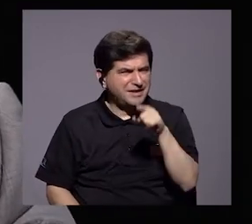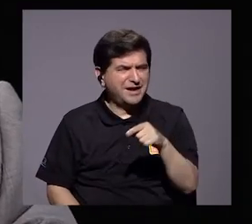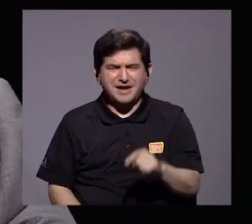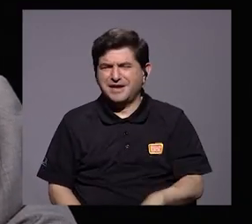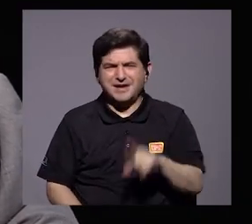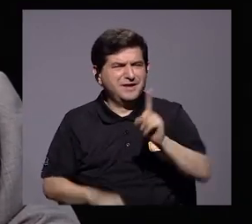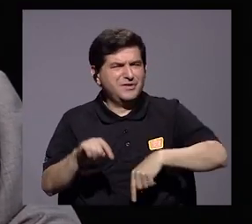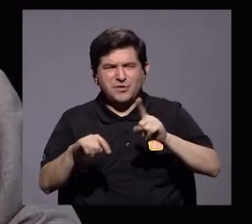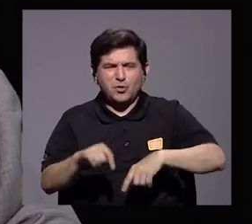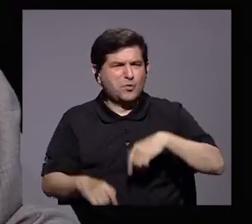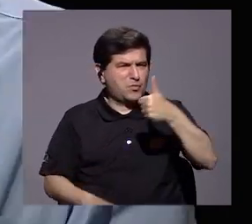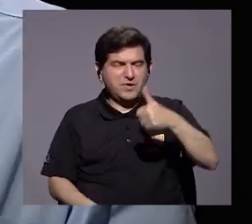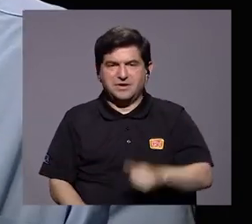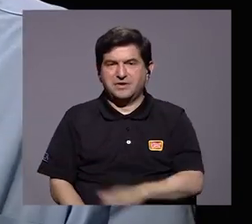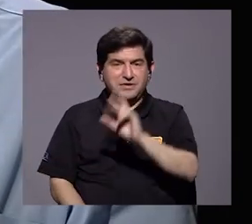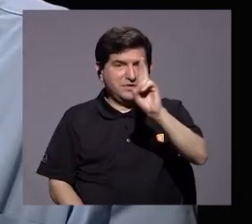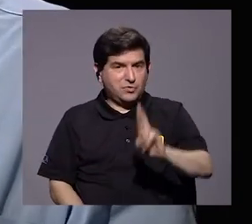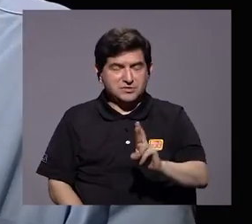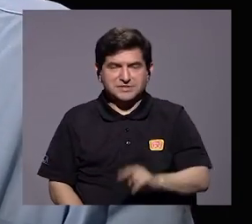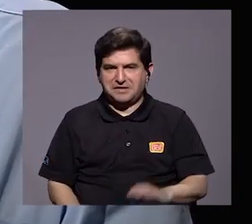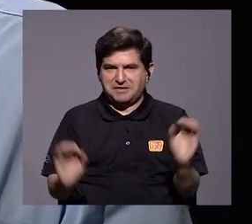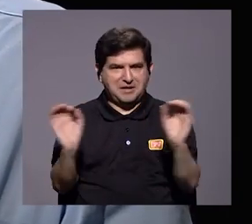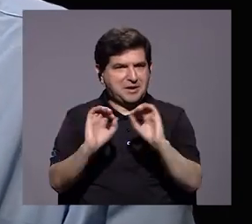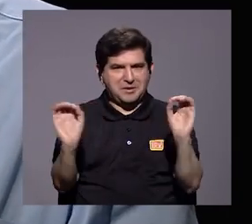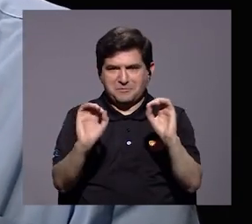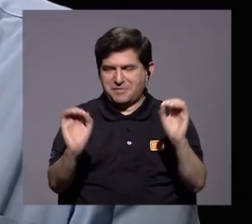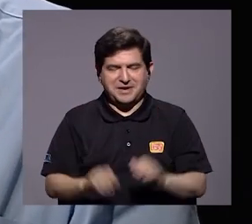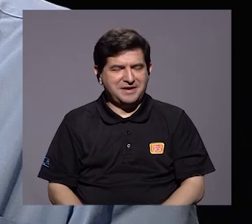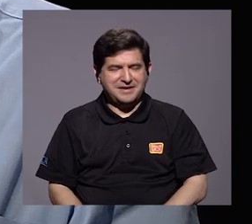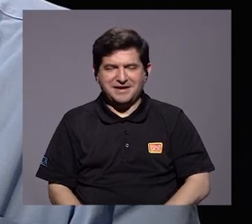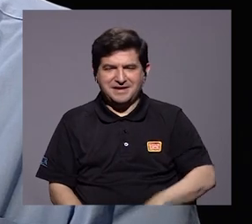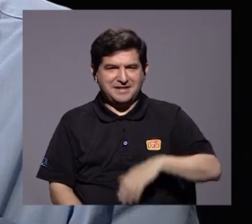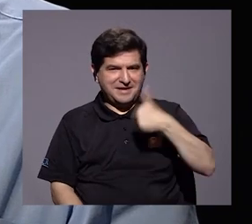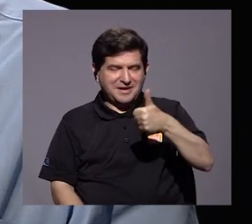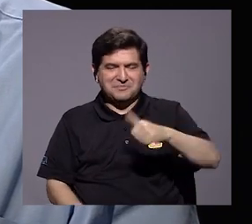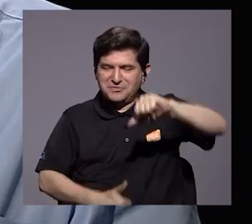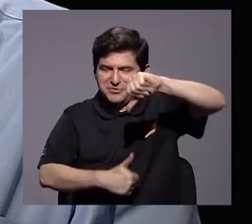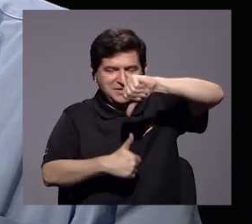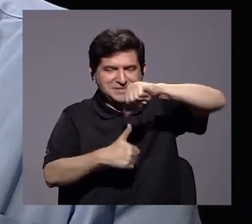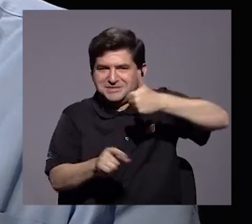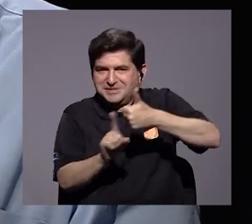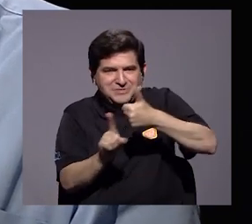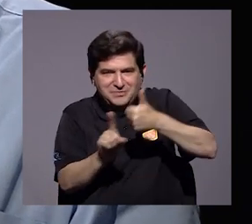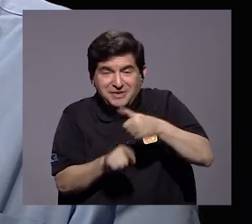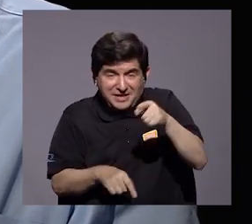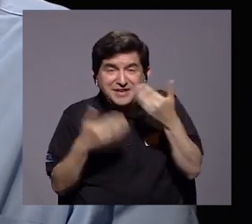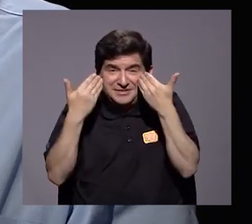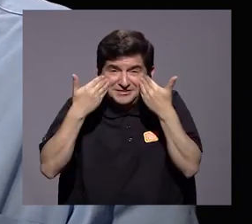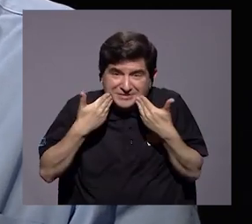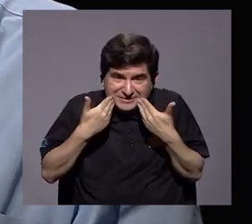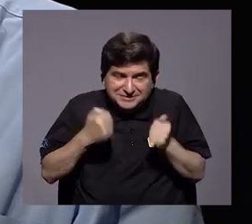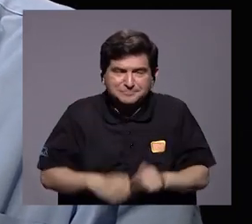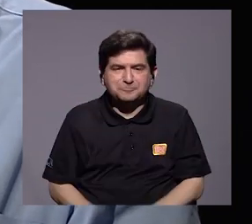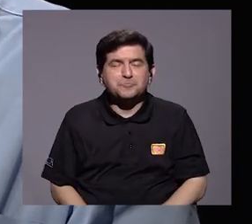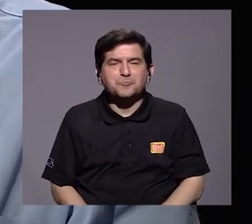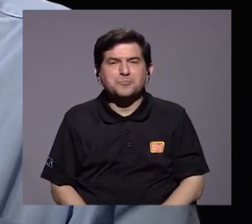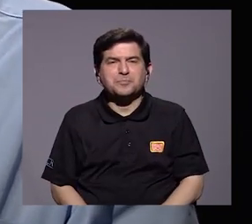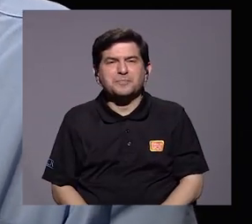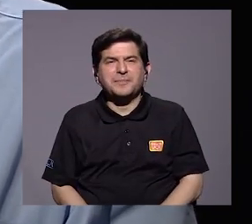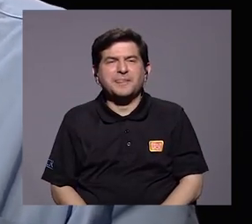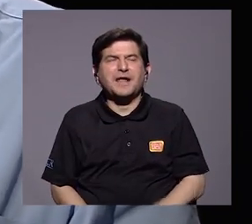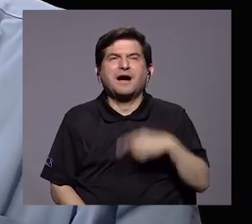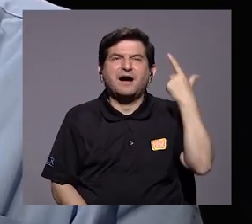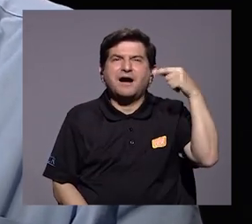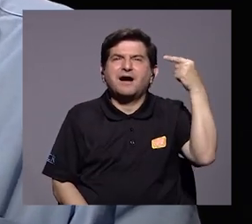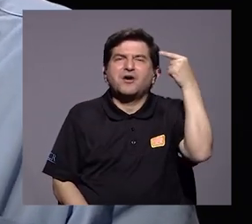costa rica están no están y por ser campeones ese momento de centroamérica son lo más triste verdad entonces se enamoraron en